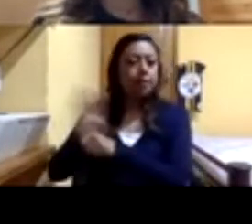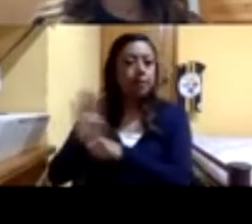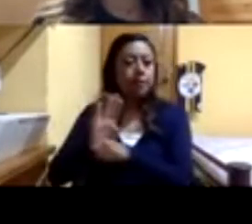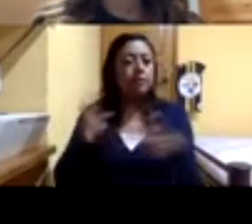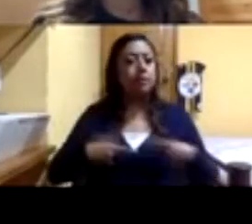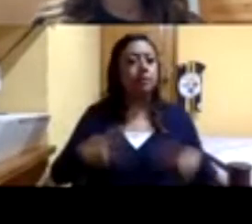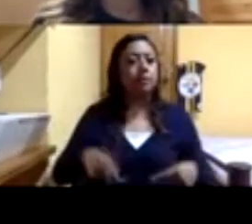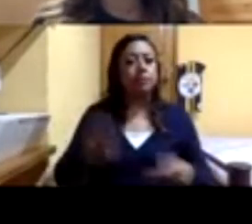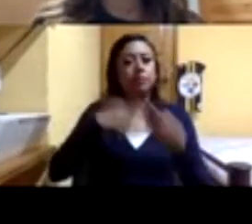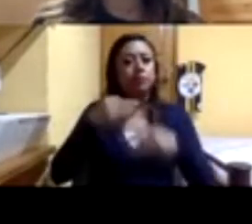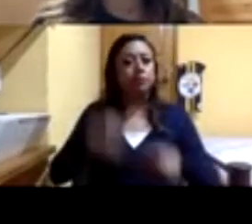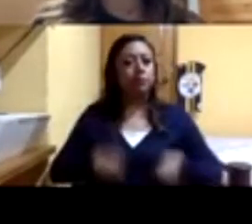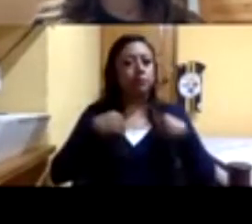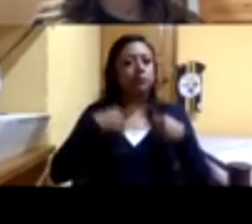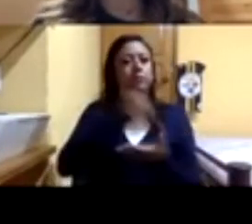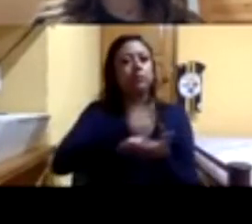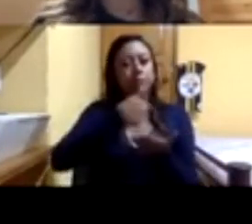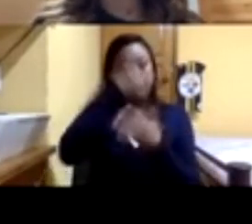ciudadanía. Muchas gracias.